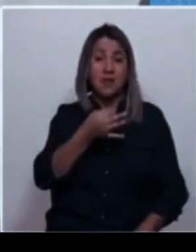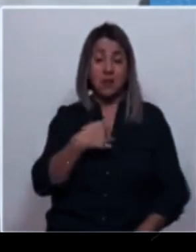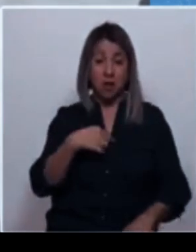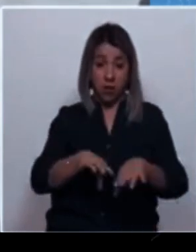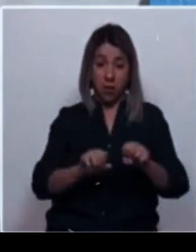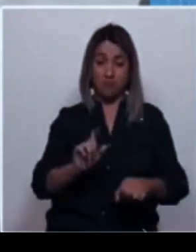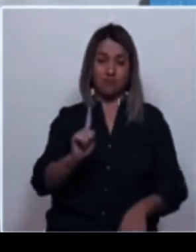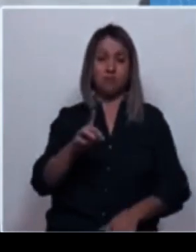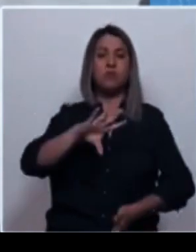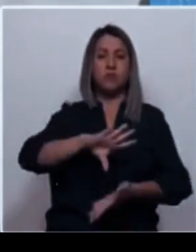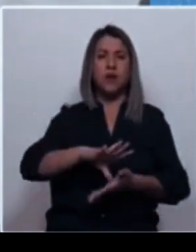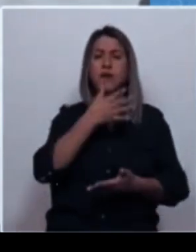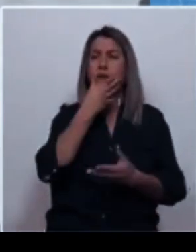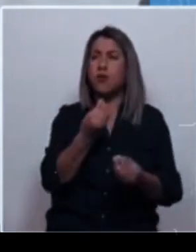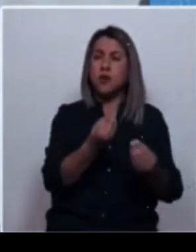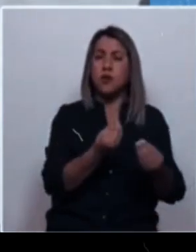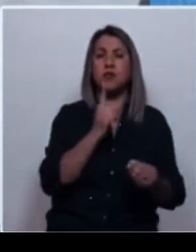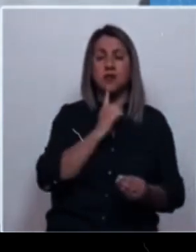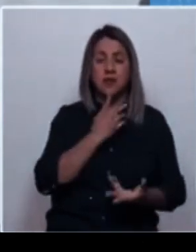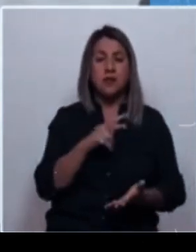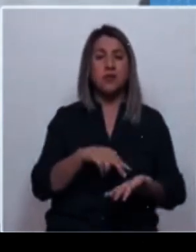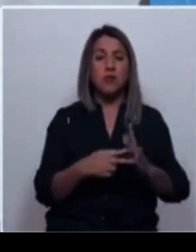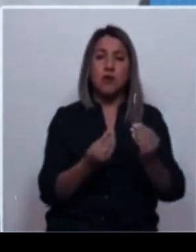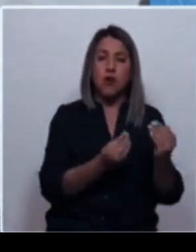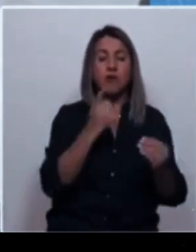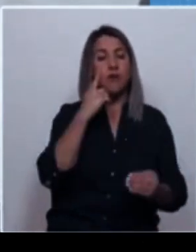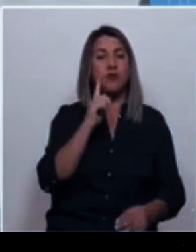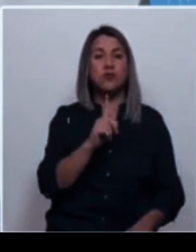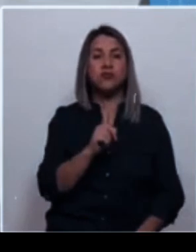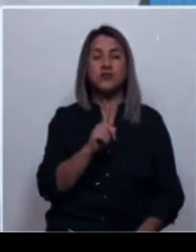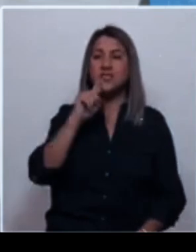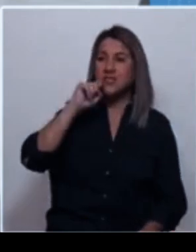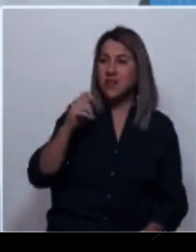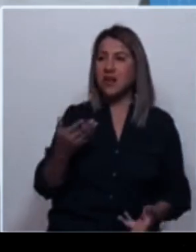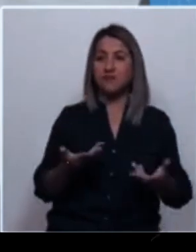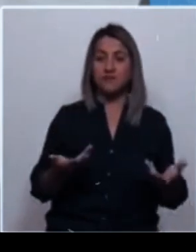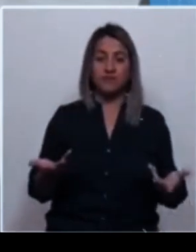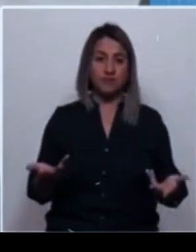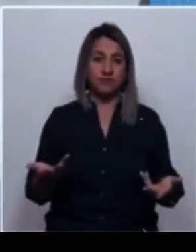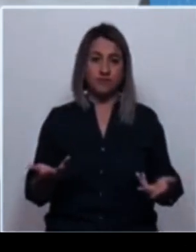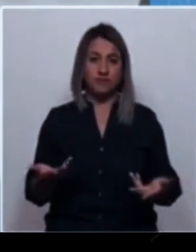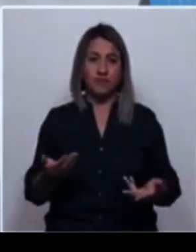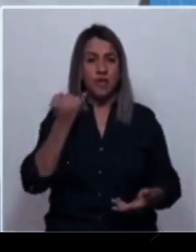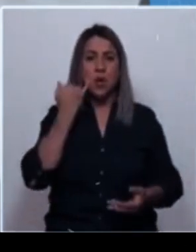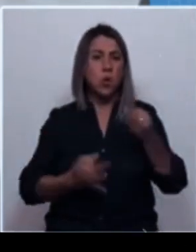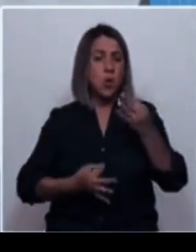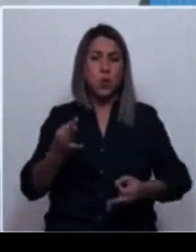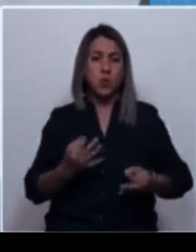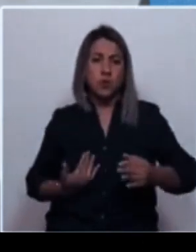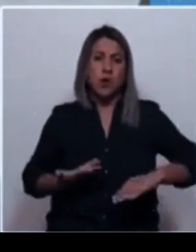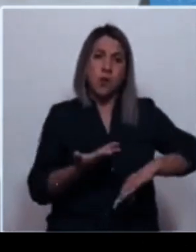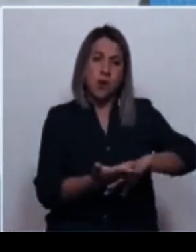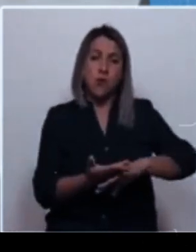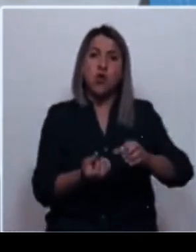creo que este es un país maravilloso que tiene problemas por supuesto pero no no no es injusto que estamos proponiendo una